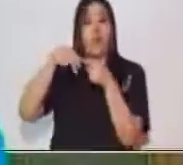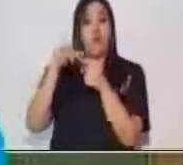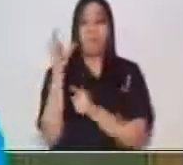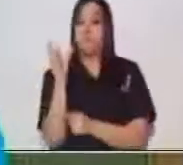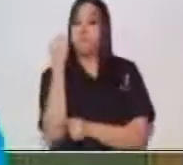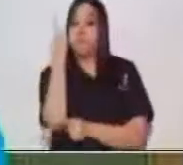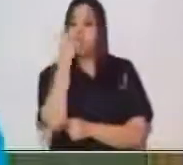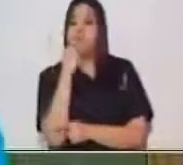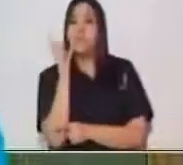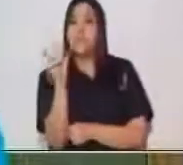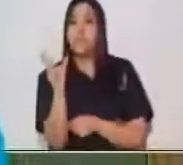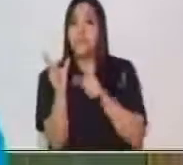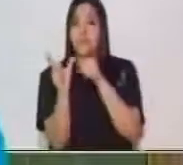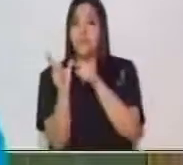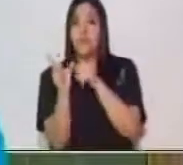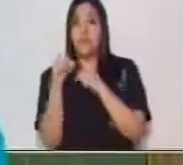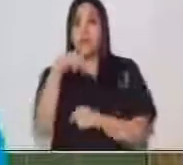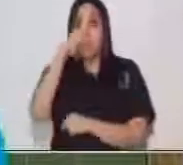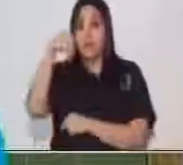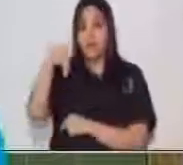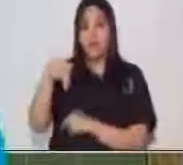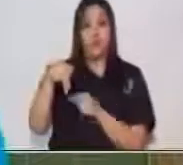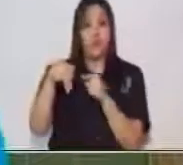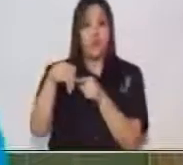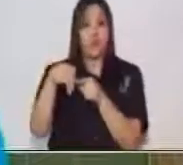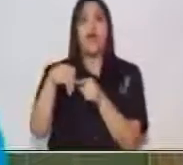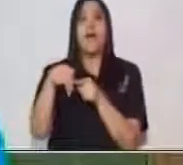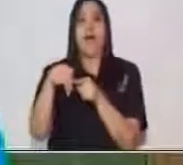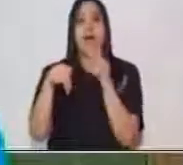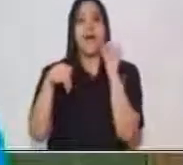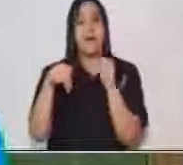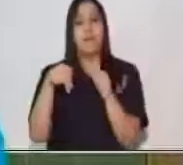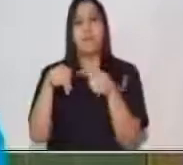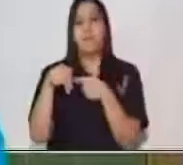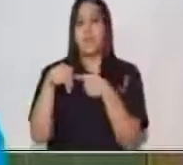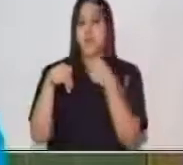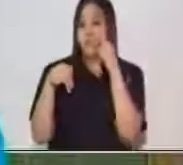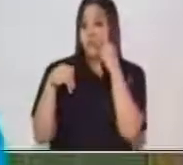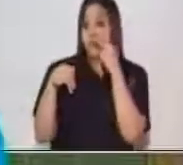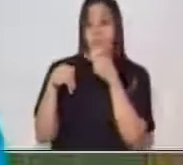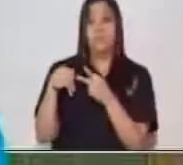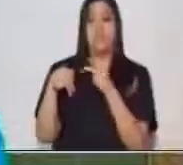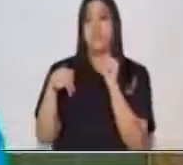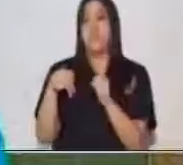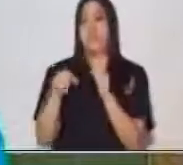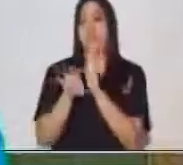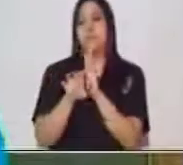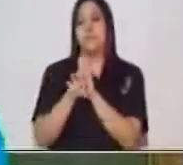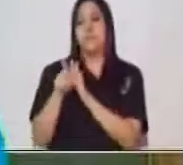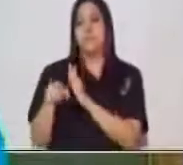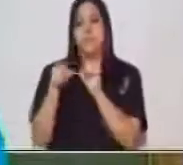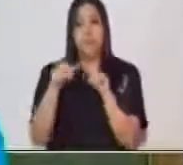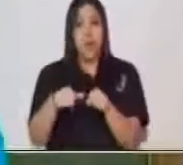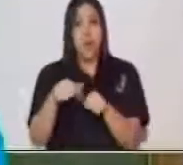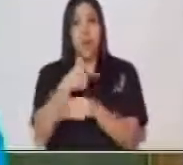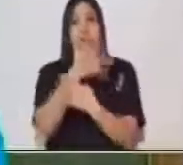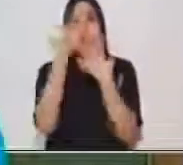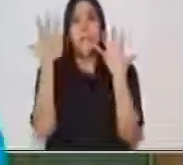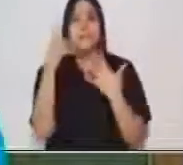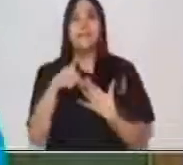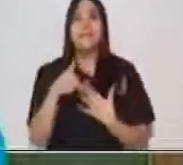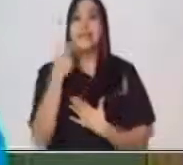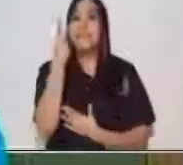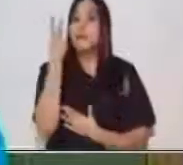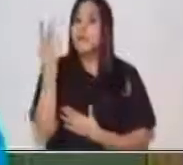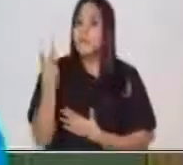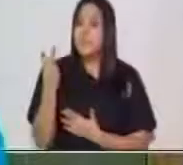un sustantivo. Muy bien. Para eso vamos a hacer entonces en esta mañana, en esta oportunidad, en esta sesión, vamos